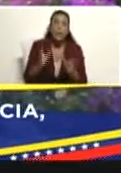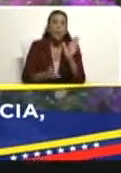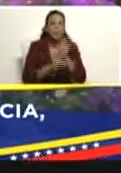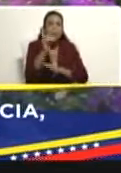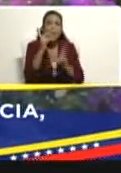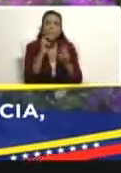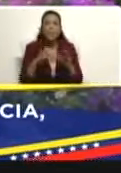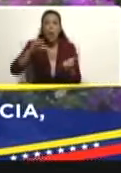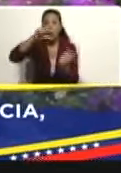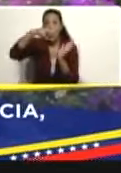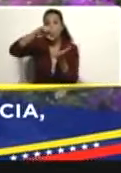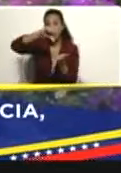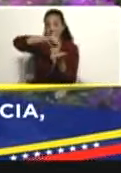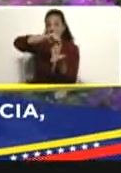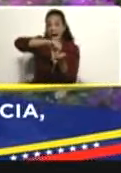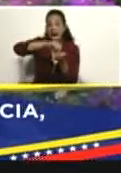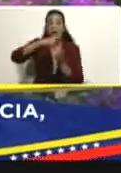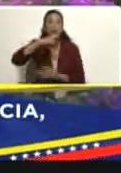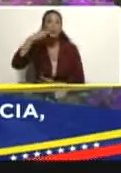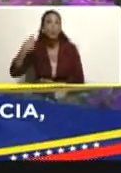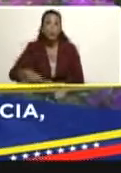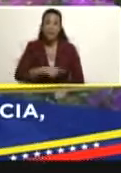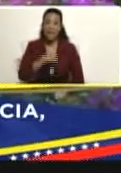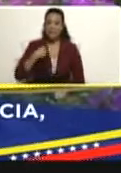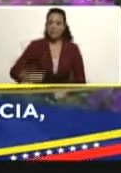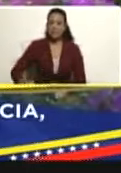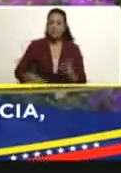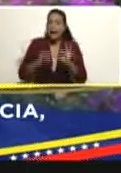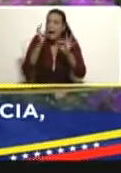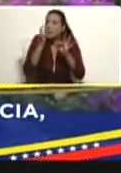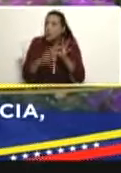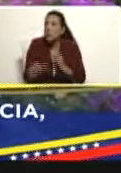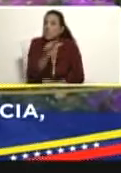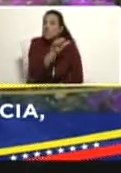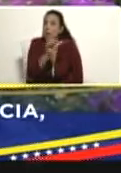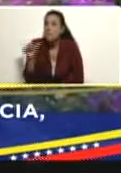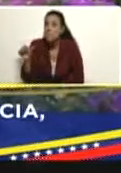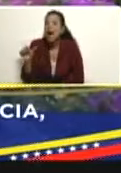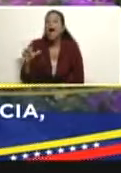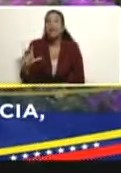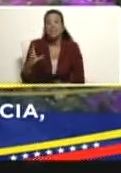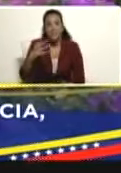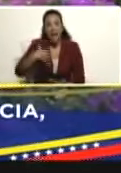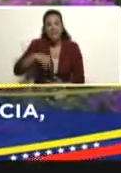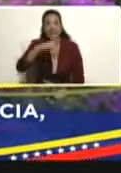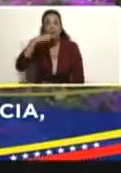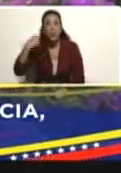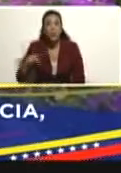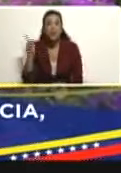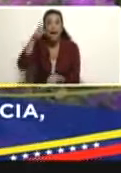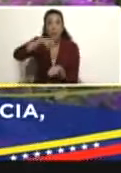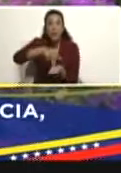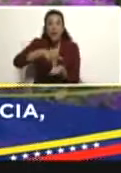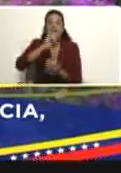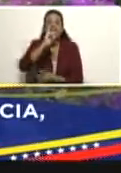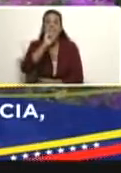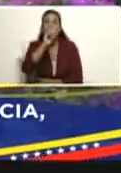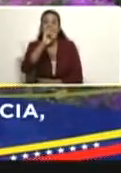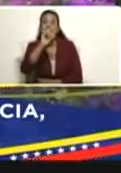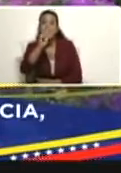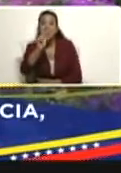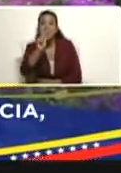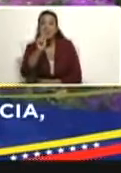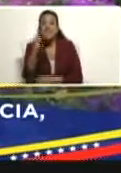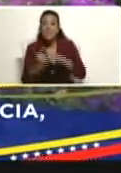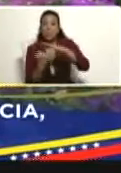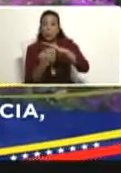desarrollada con Irán, con Rusia y con China. Casualmente esta semana tenemos la delegación de Rusia en el IBIC trabajando con nosotros.